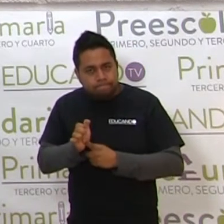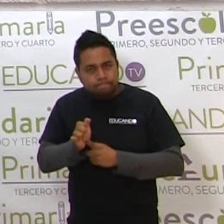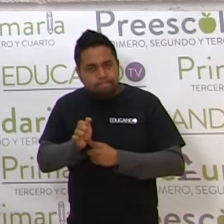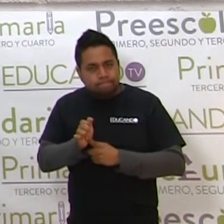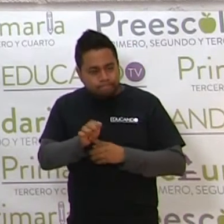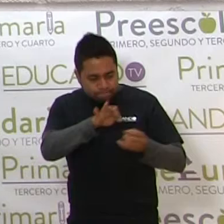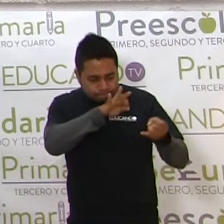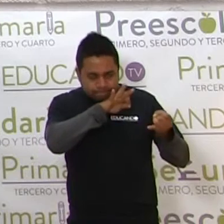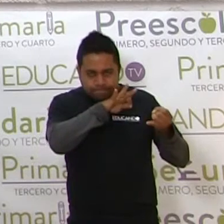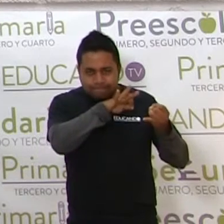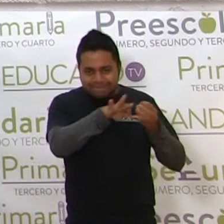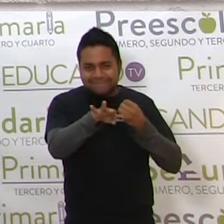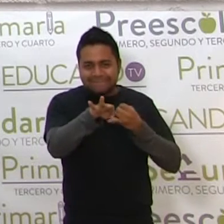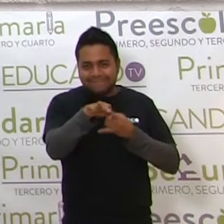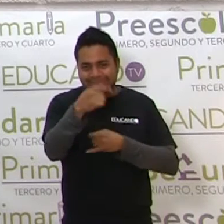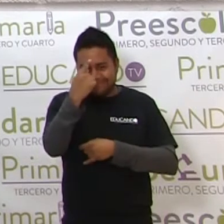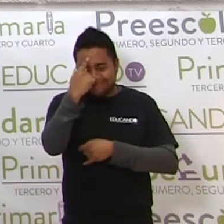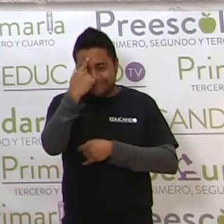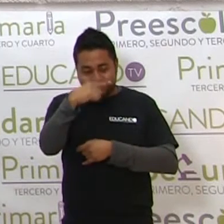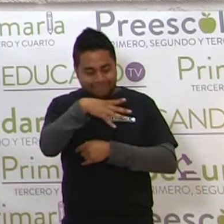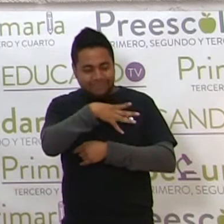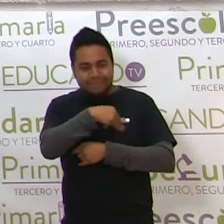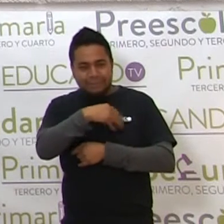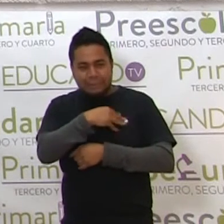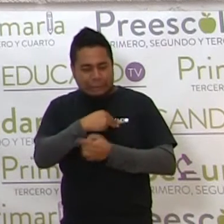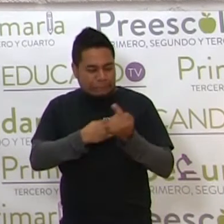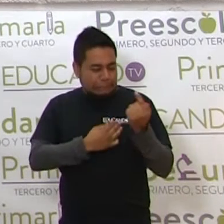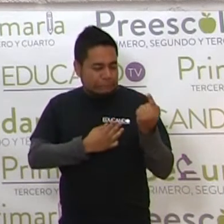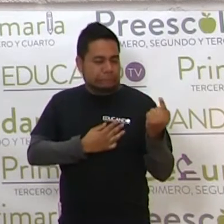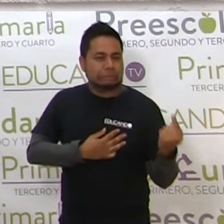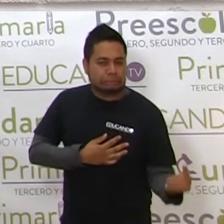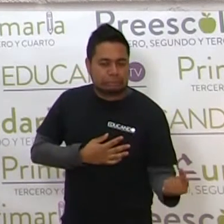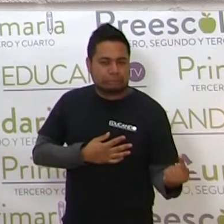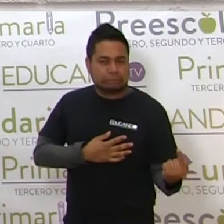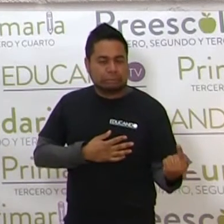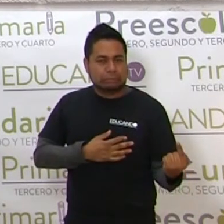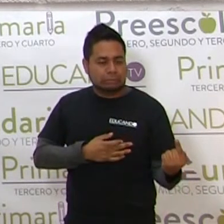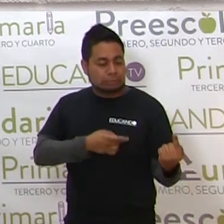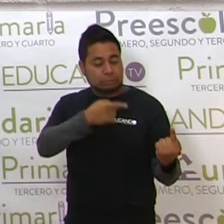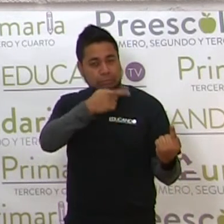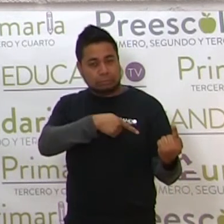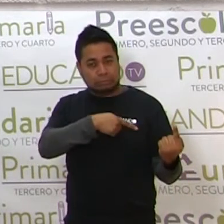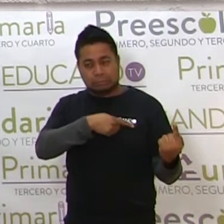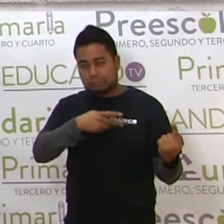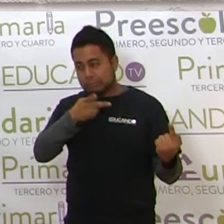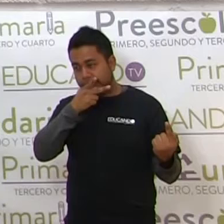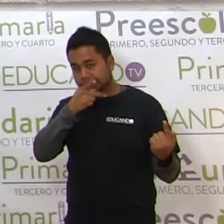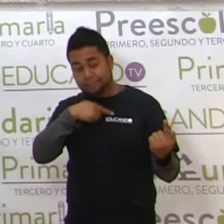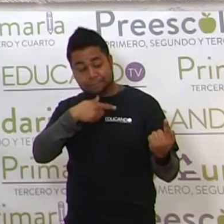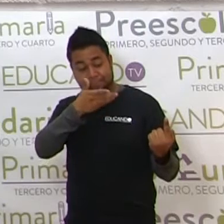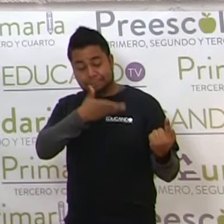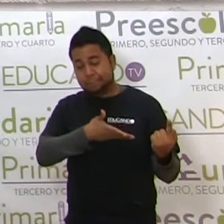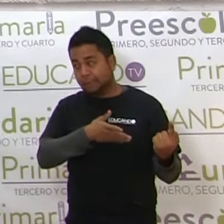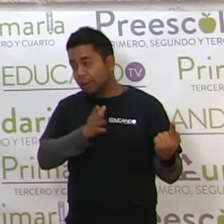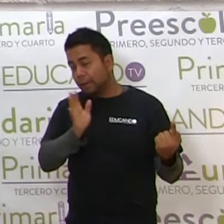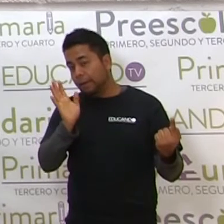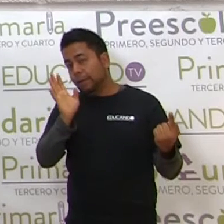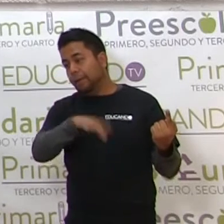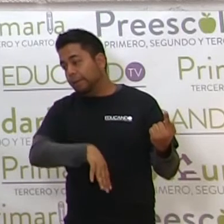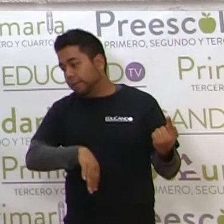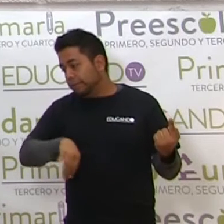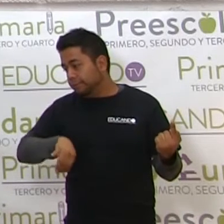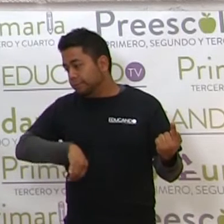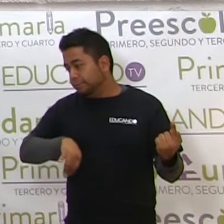turno de Vigil al hijo más pequeño del rey del cual su padre no se fiaba gran cosa